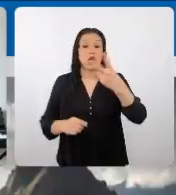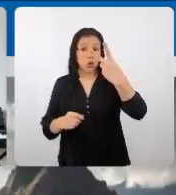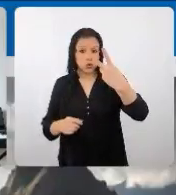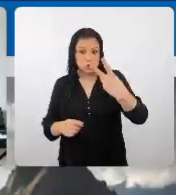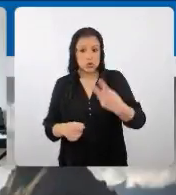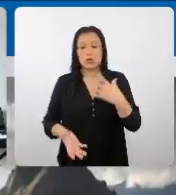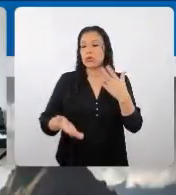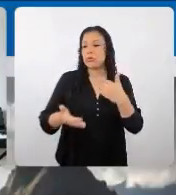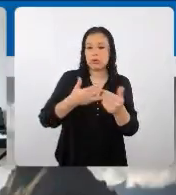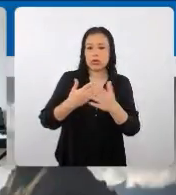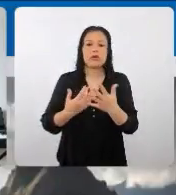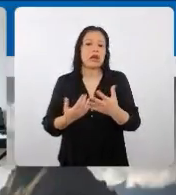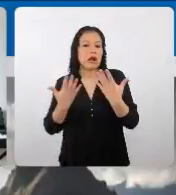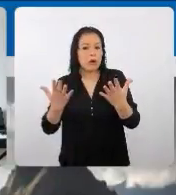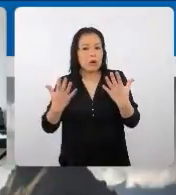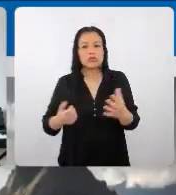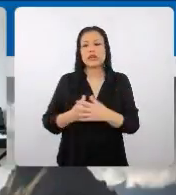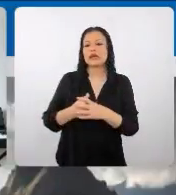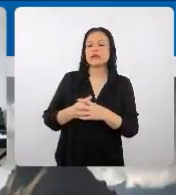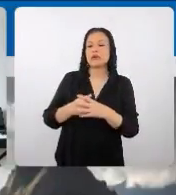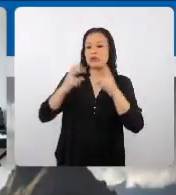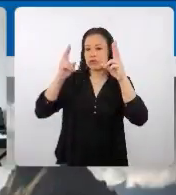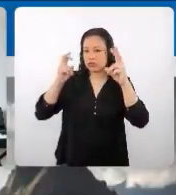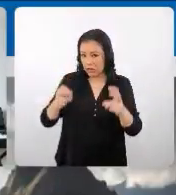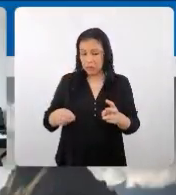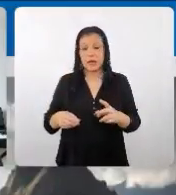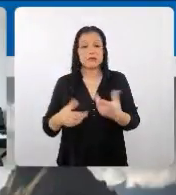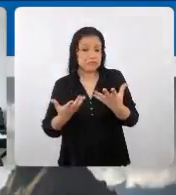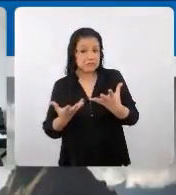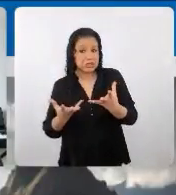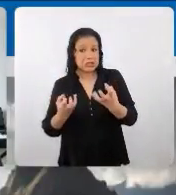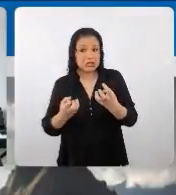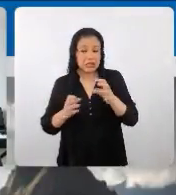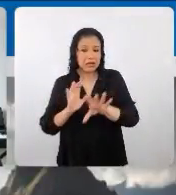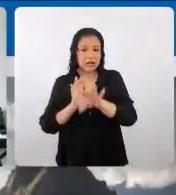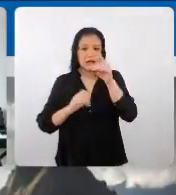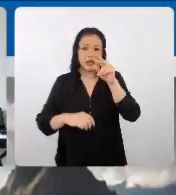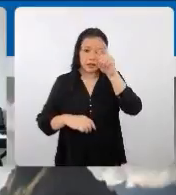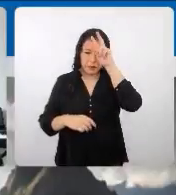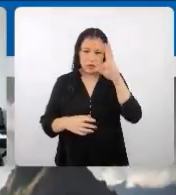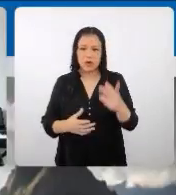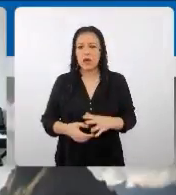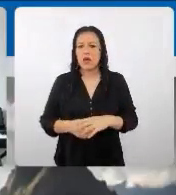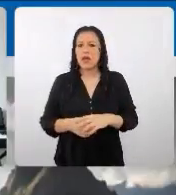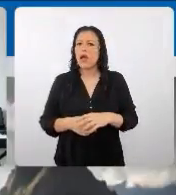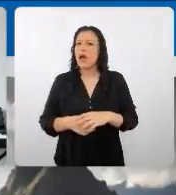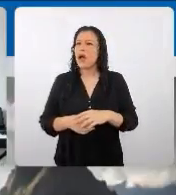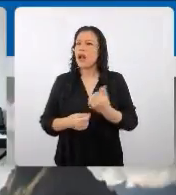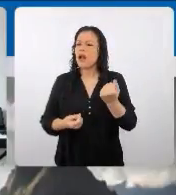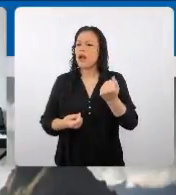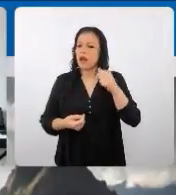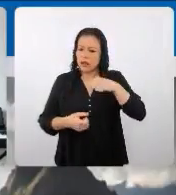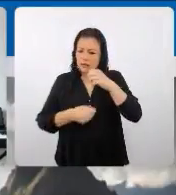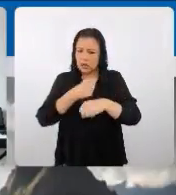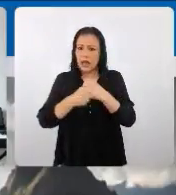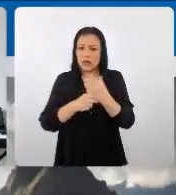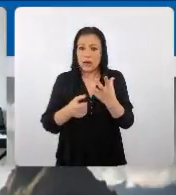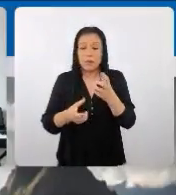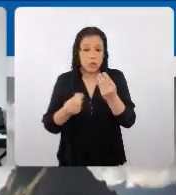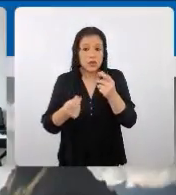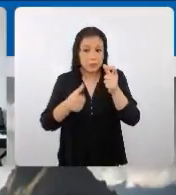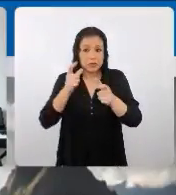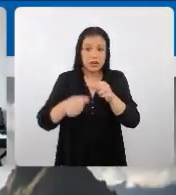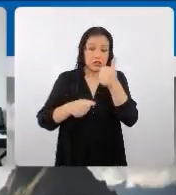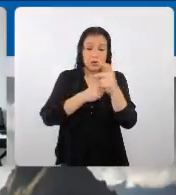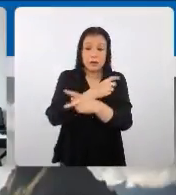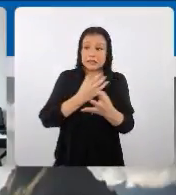las barreras presentes en este contexto. A fines del año previo ya veíamos que la intención estaba presente.